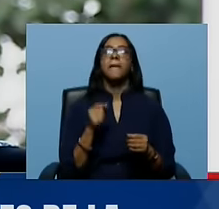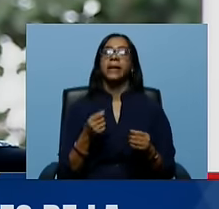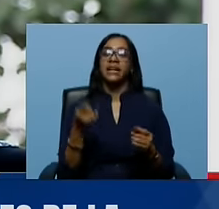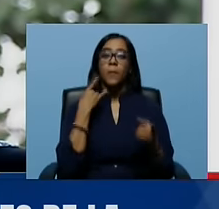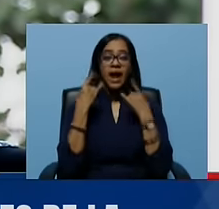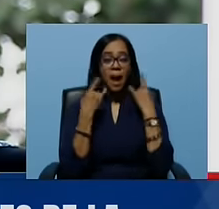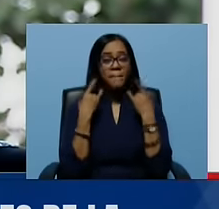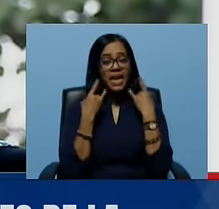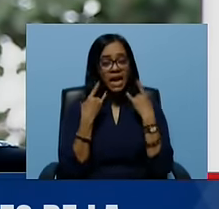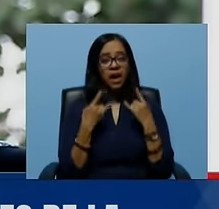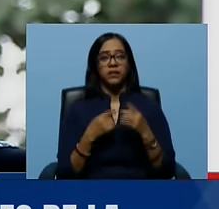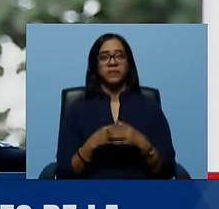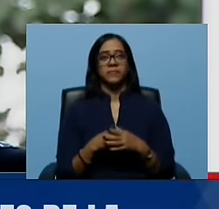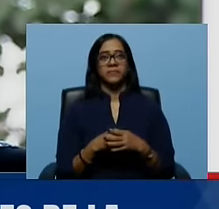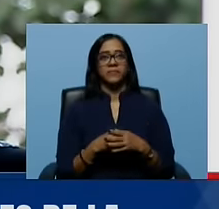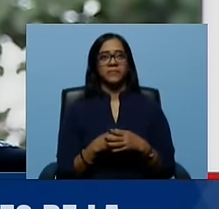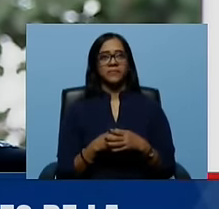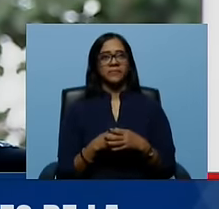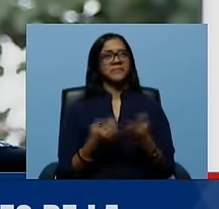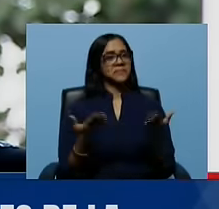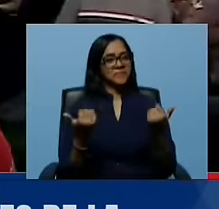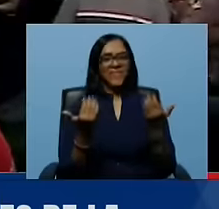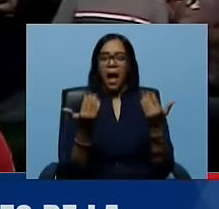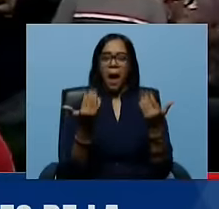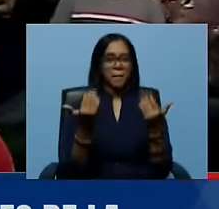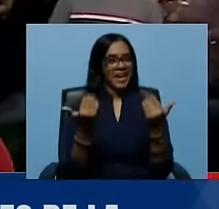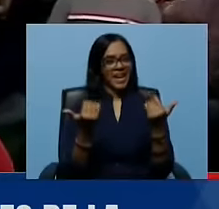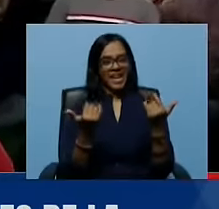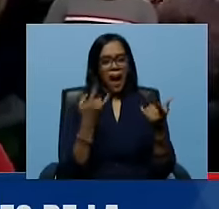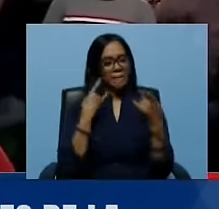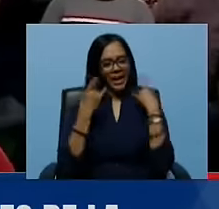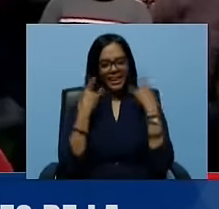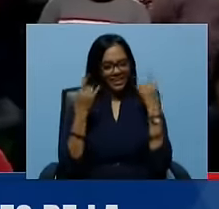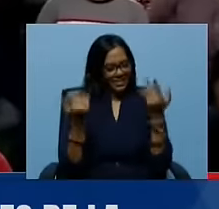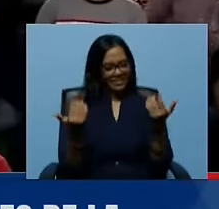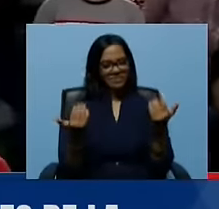pilas. Bueno, dame datos.